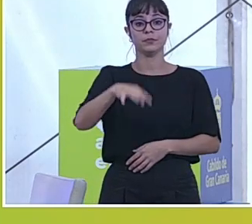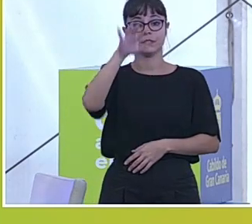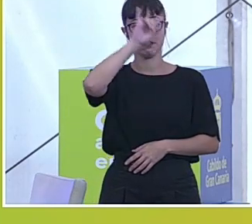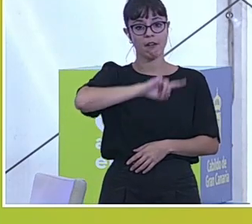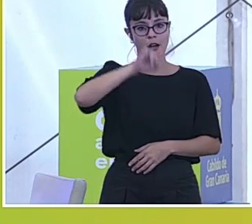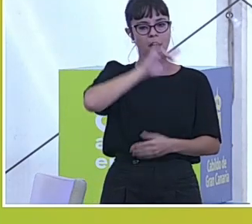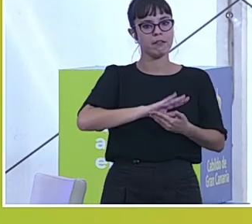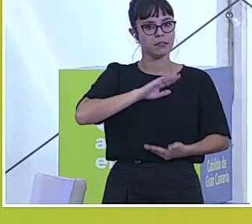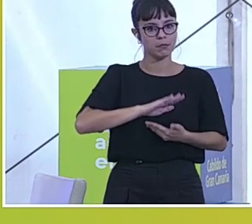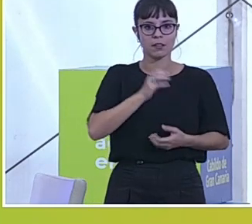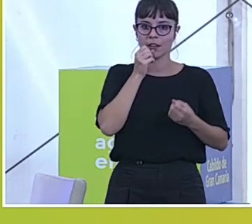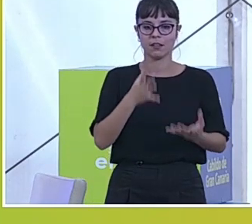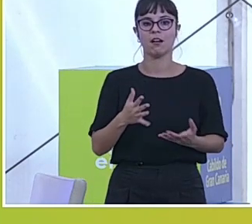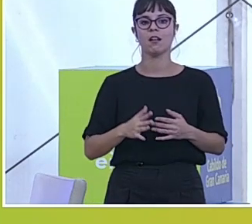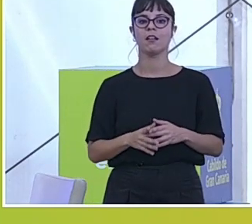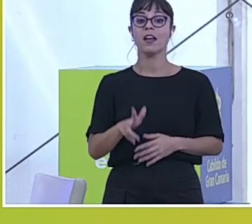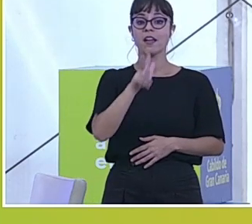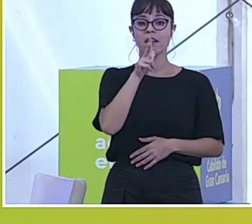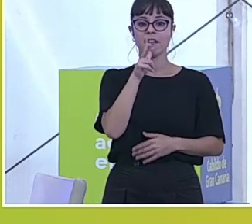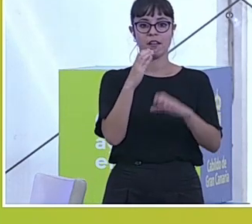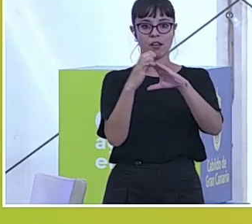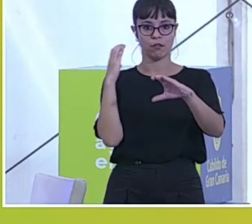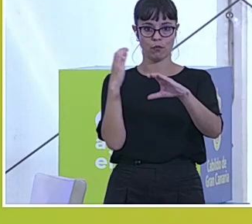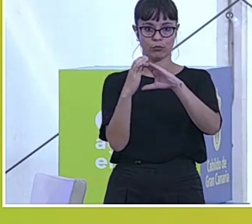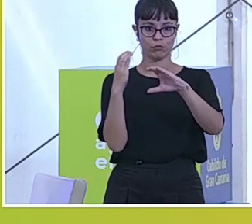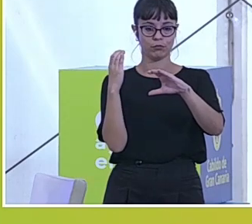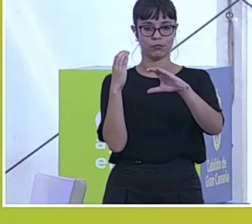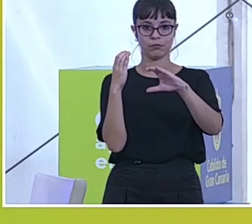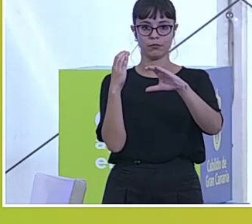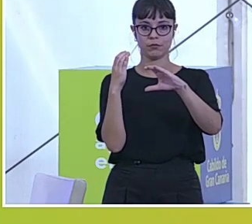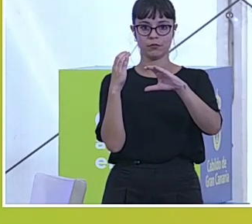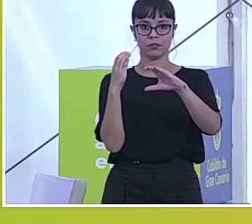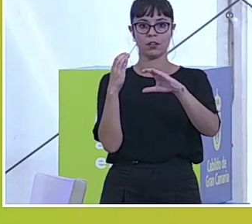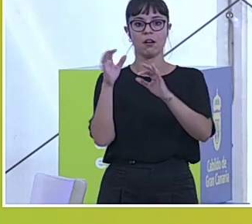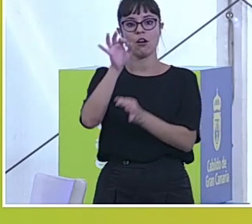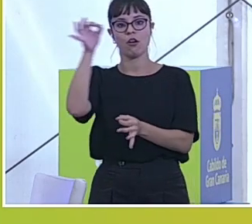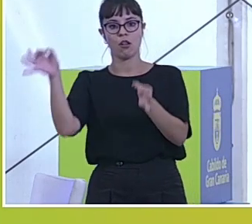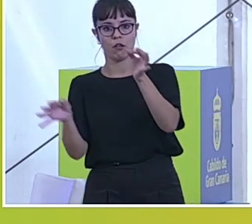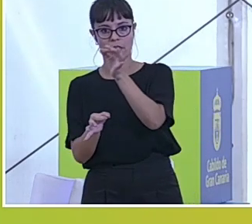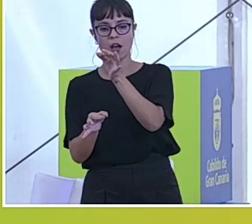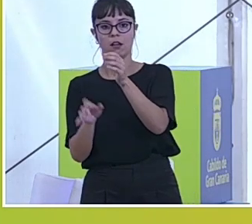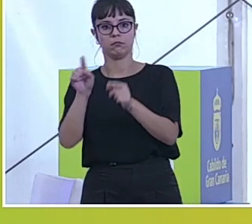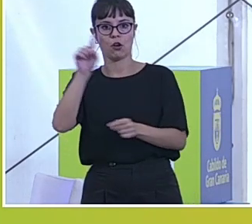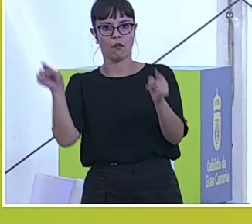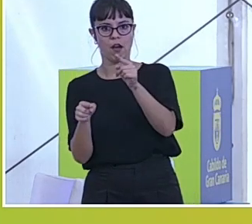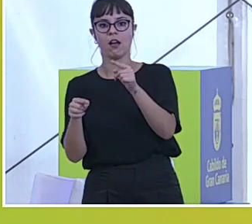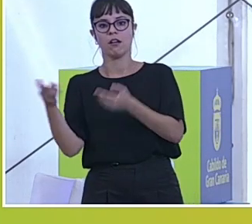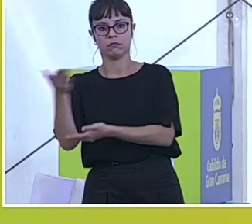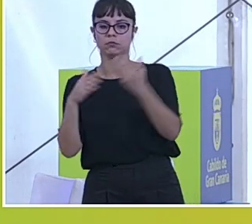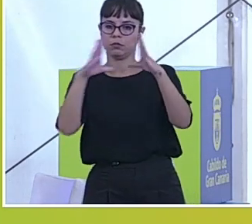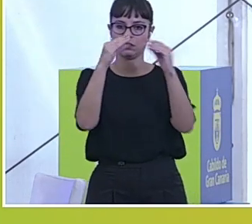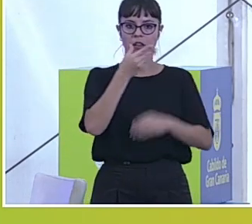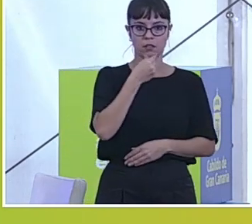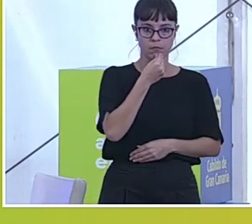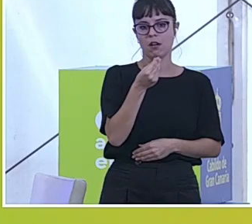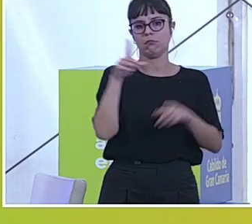caso era el hidrobús. Se cooperó con Global, también con la Universidad de Las Palmas y